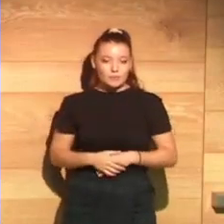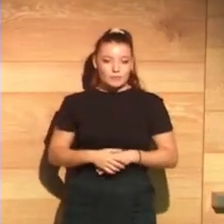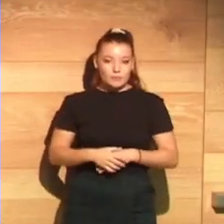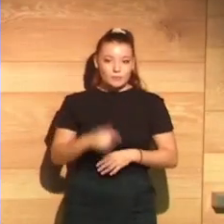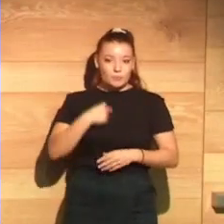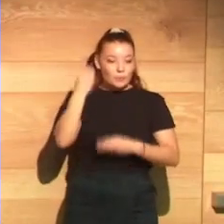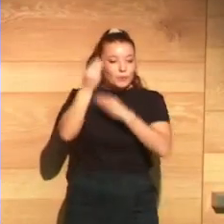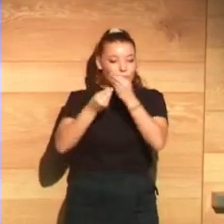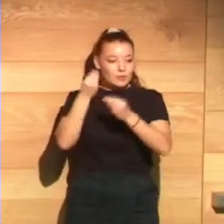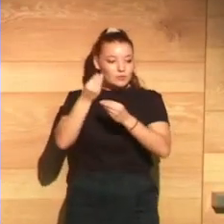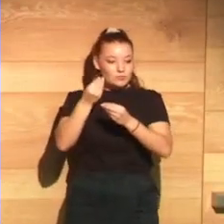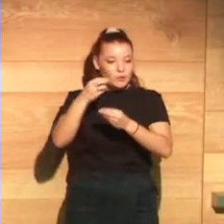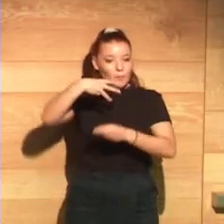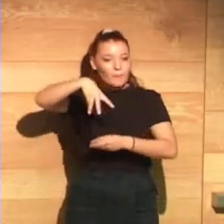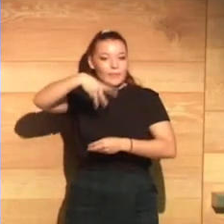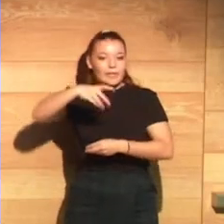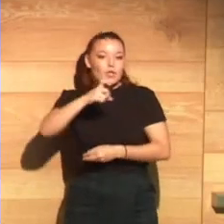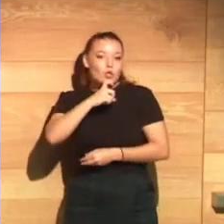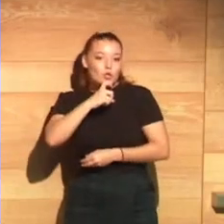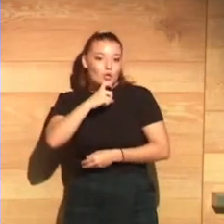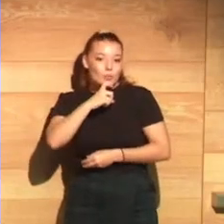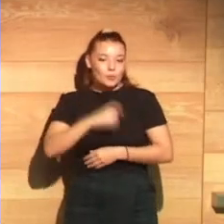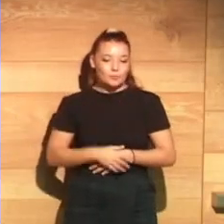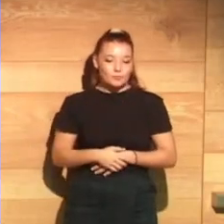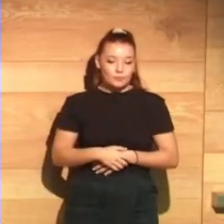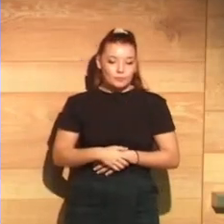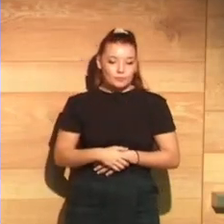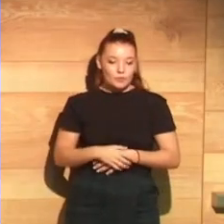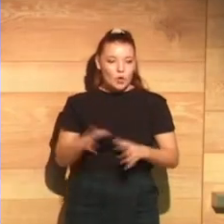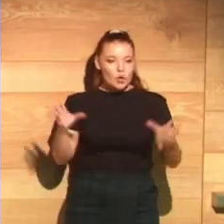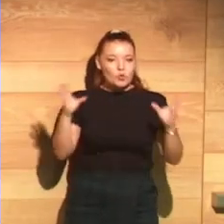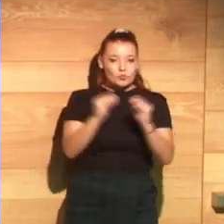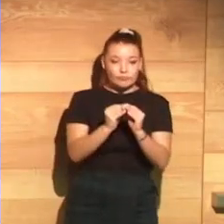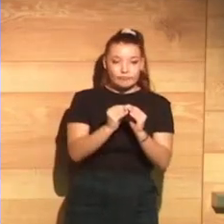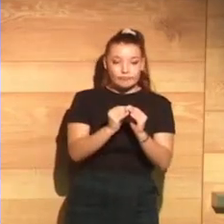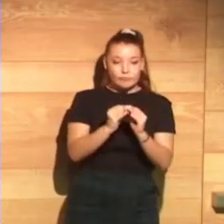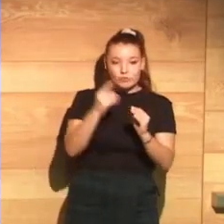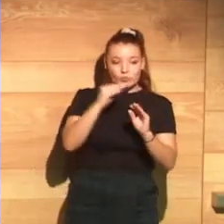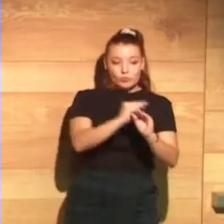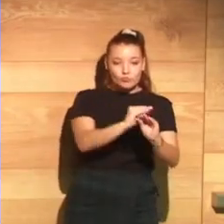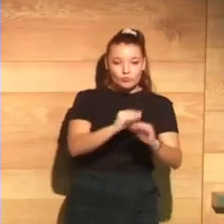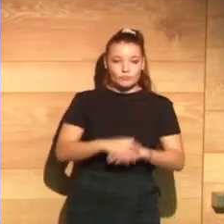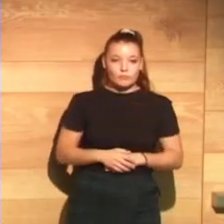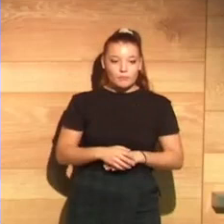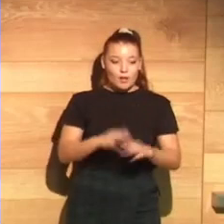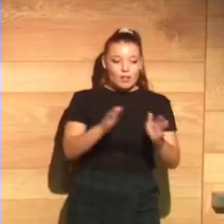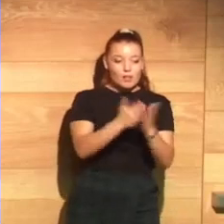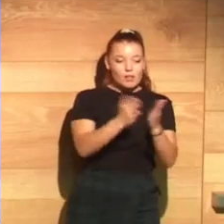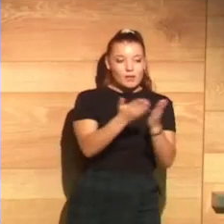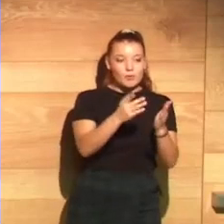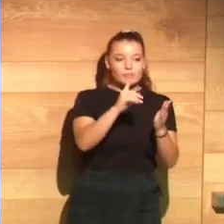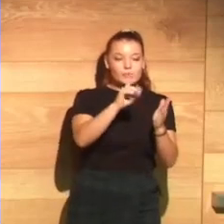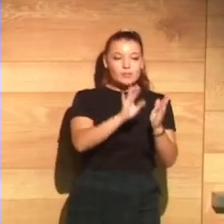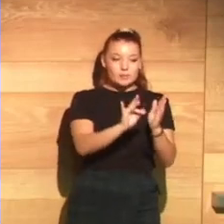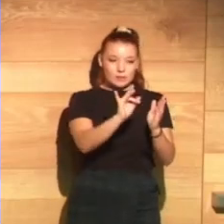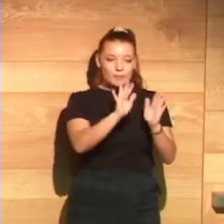creo o cómo yo creo que era Marilyn, y sobre todo cómo se podía sentir, que creo que es lo que yo normalmente intento hacer con mis libros,